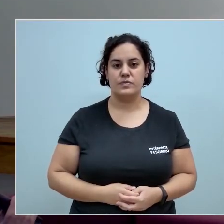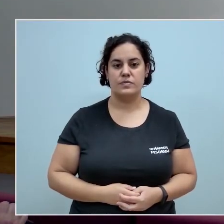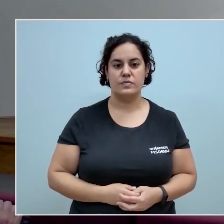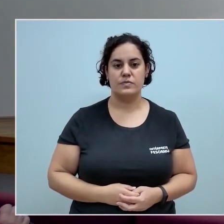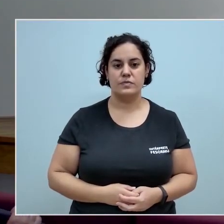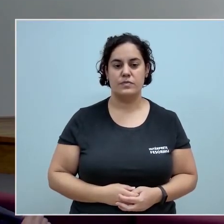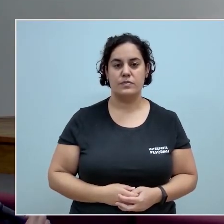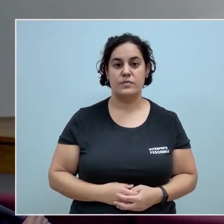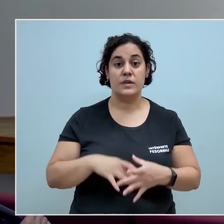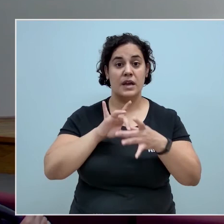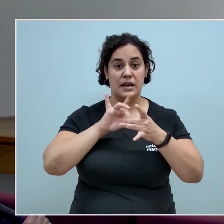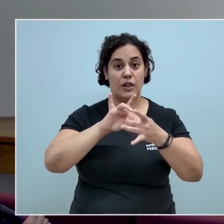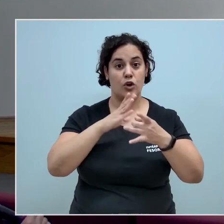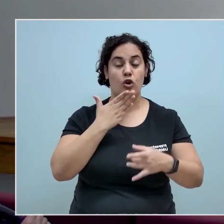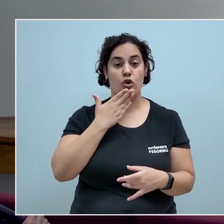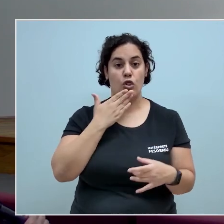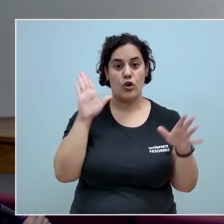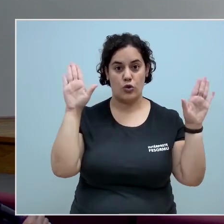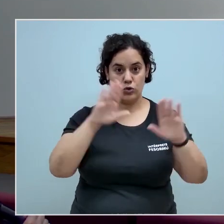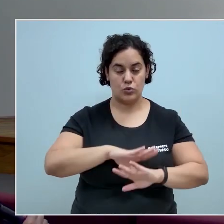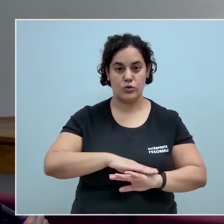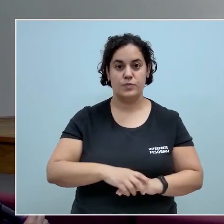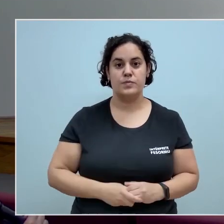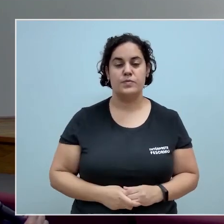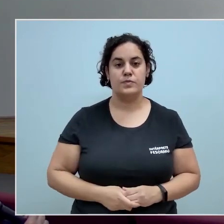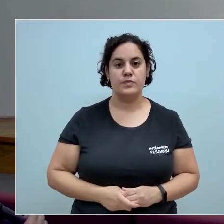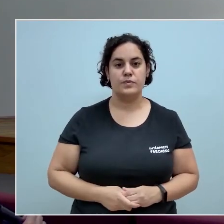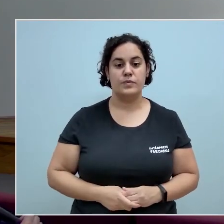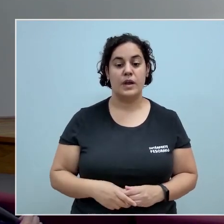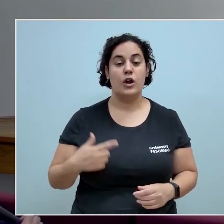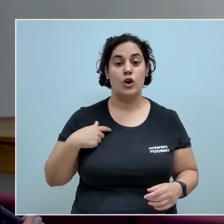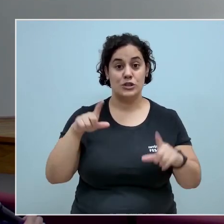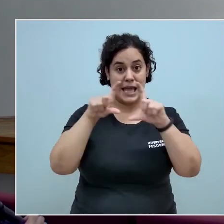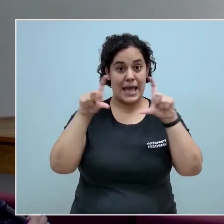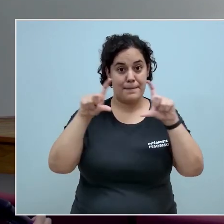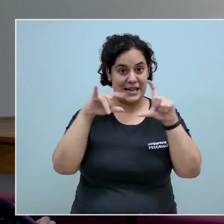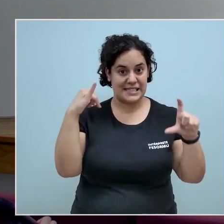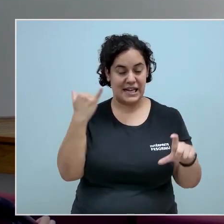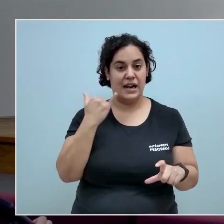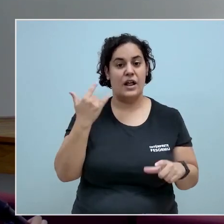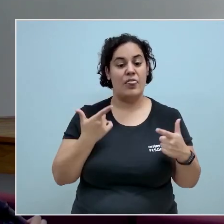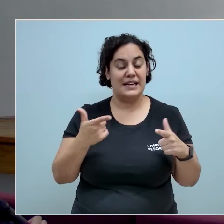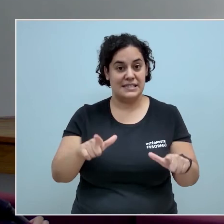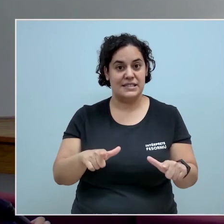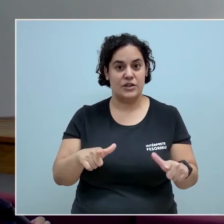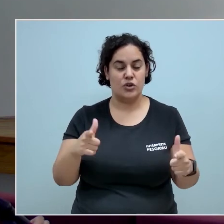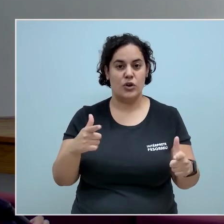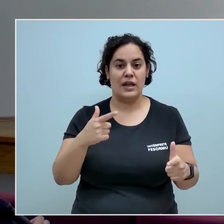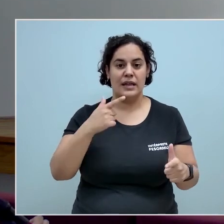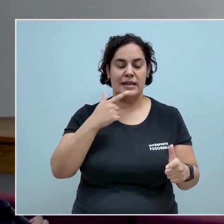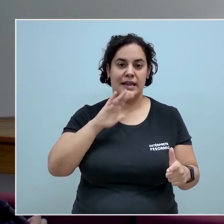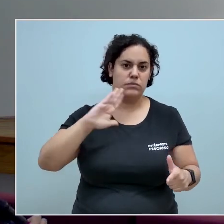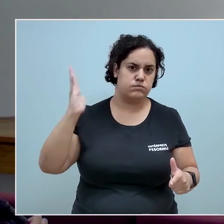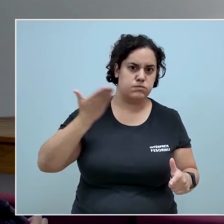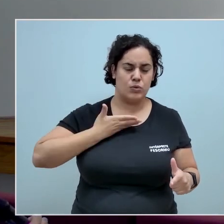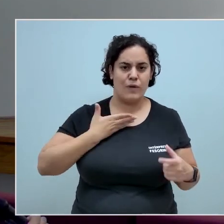En relación con el ocio nocturno, hay quejas de los empresarios del sector de que están criminalizando al sector, de que se han tomado esas medidas